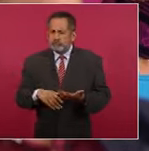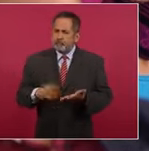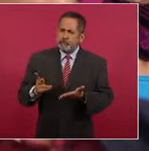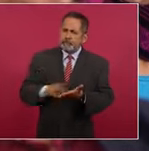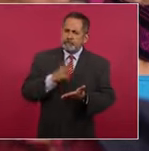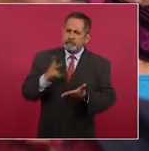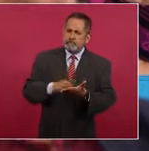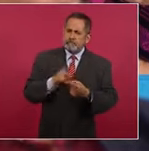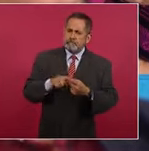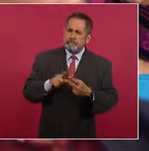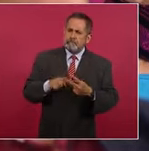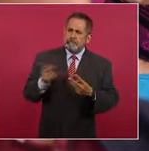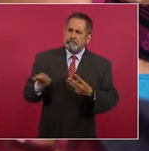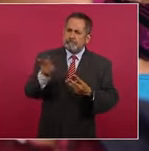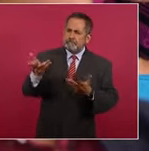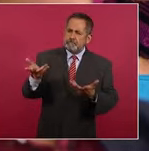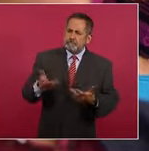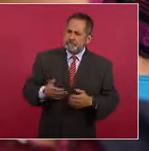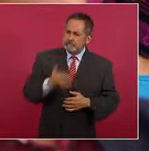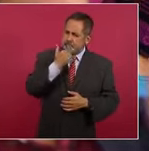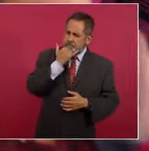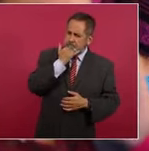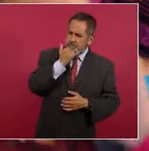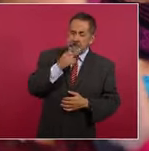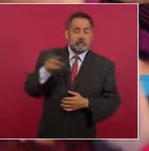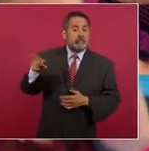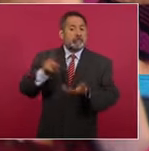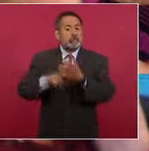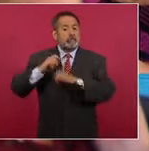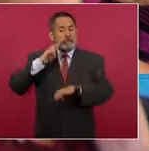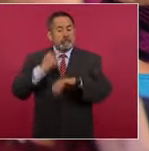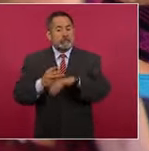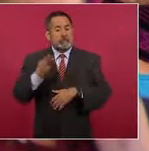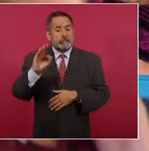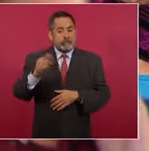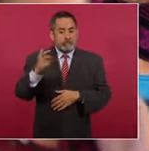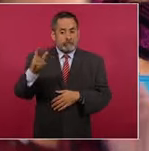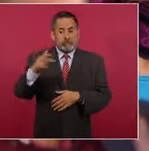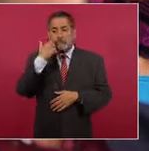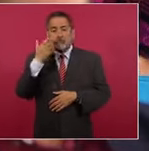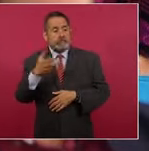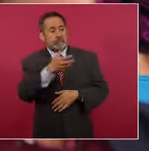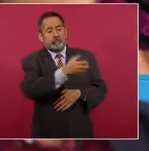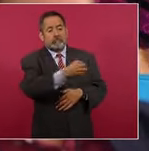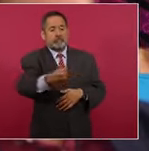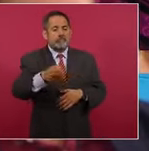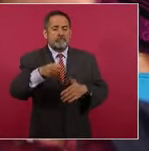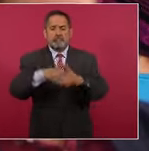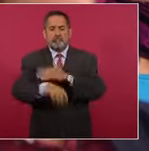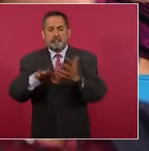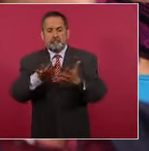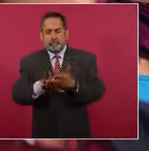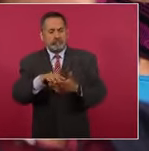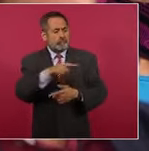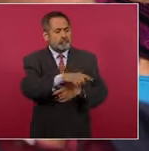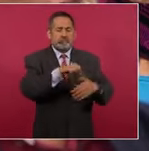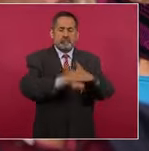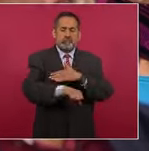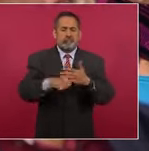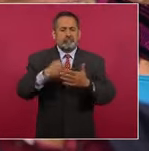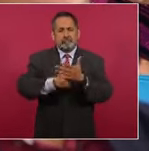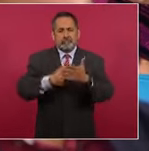muy cuestionado su actuar. Ahora, bueno, pues de hecho ya la fiscalía está buscando procesar a un columnista y a una activista por el caso